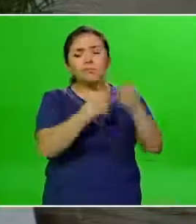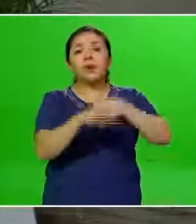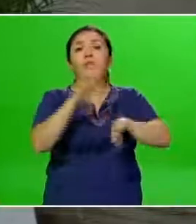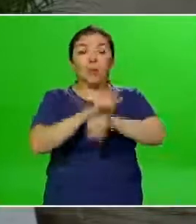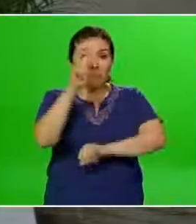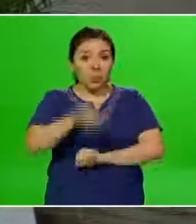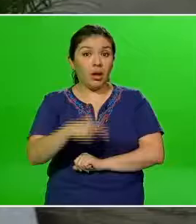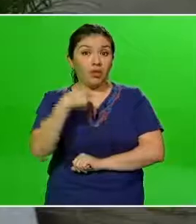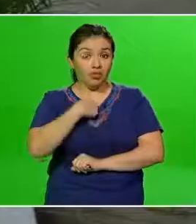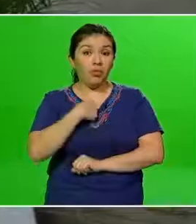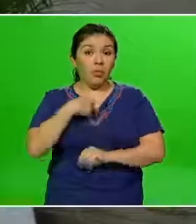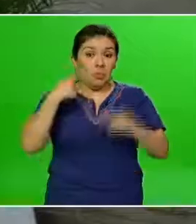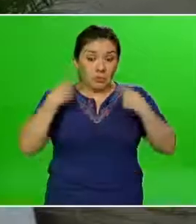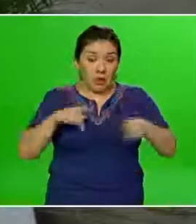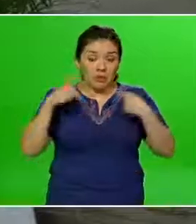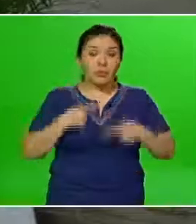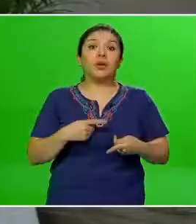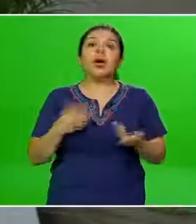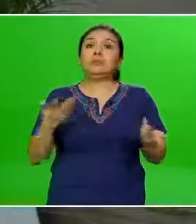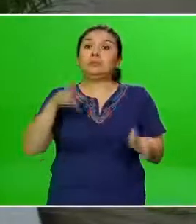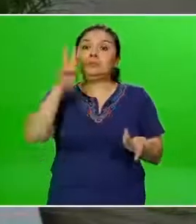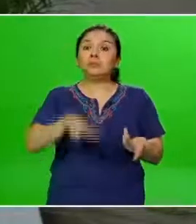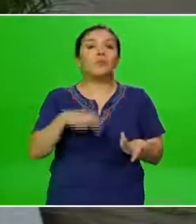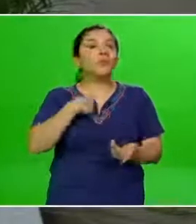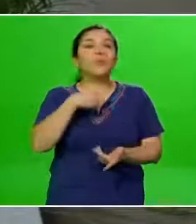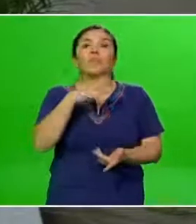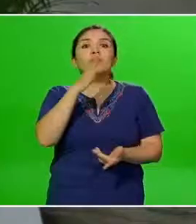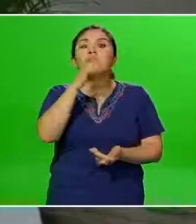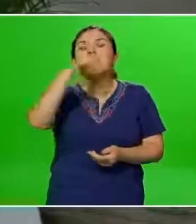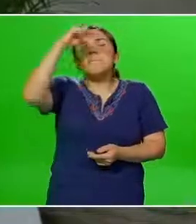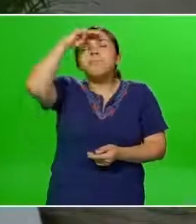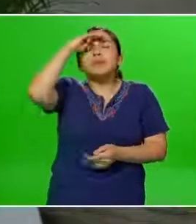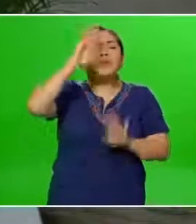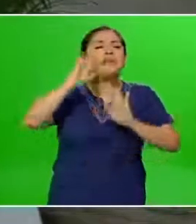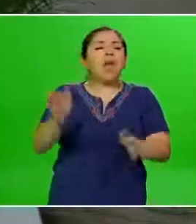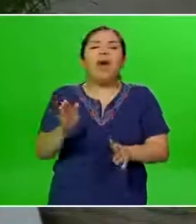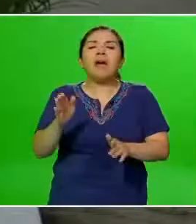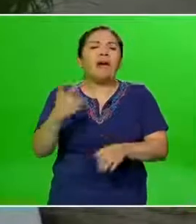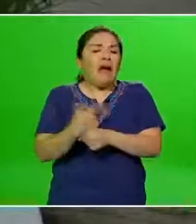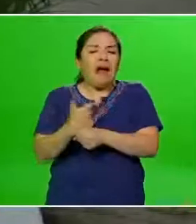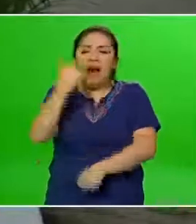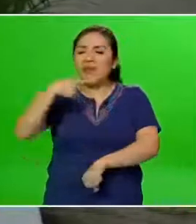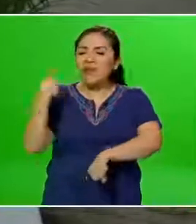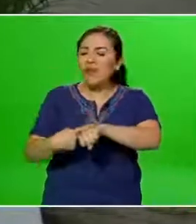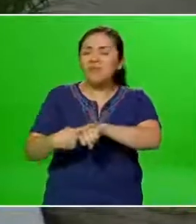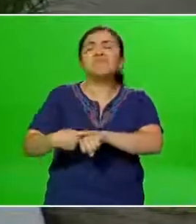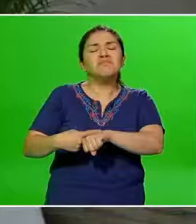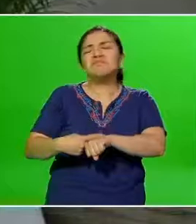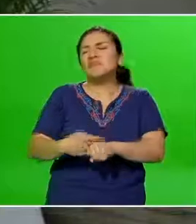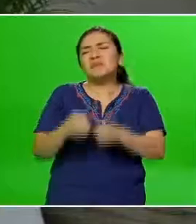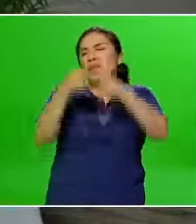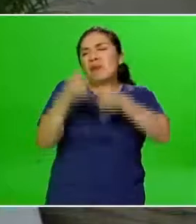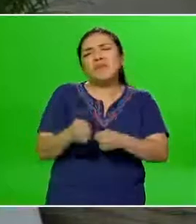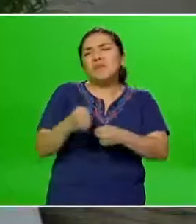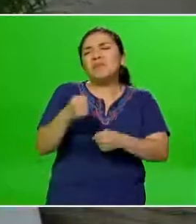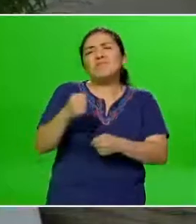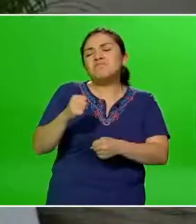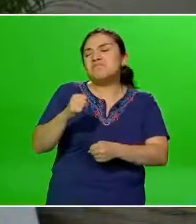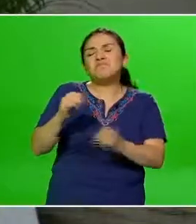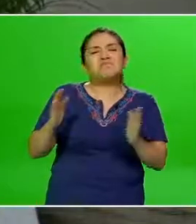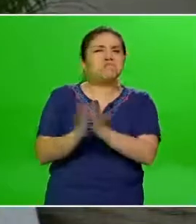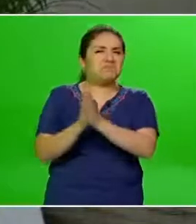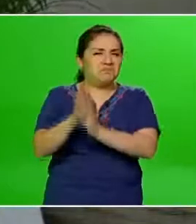caso sí, efectivamente, pues ya no contaban conmigo, caí en un caso agudo de pues casi